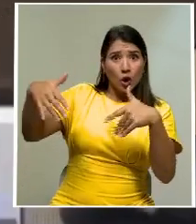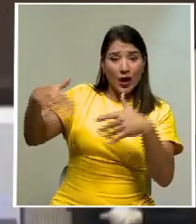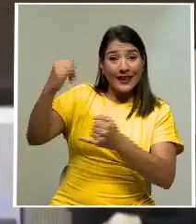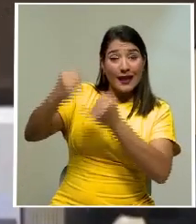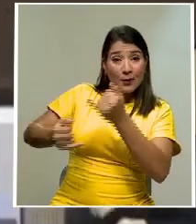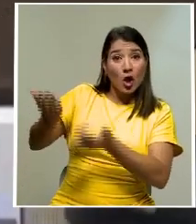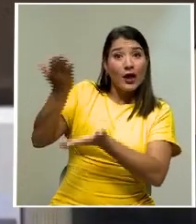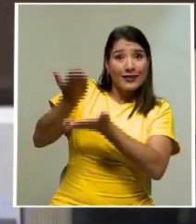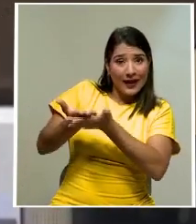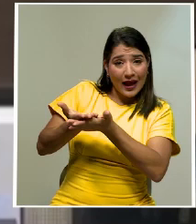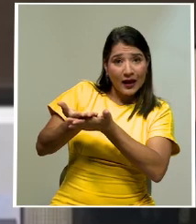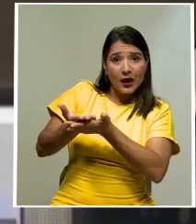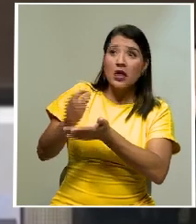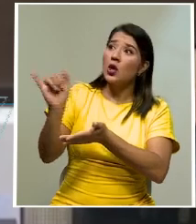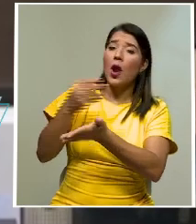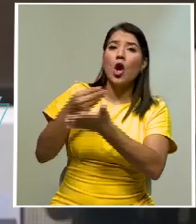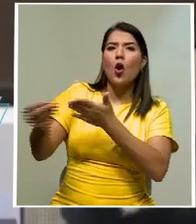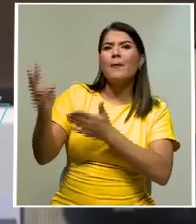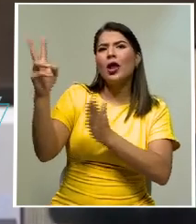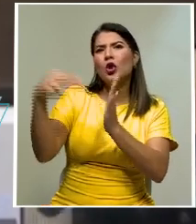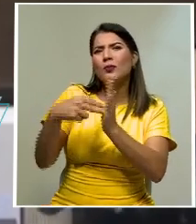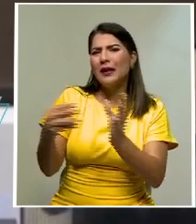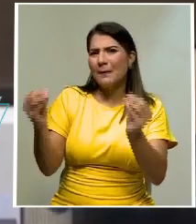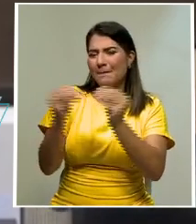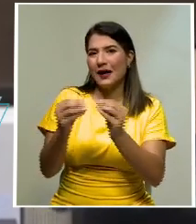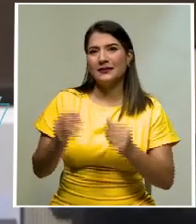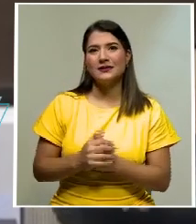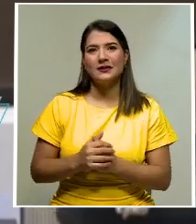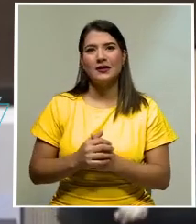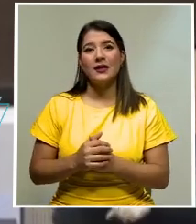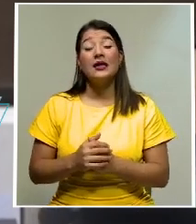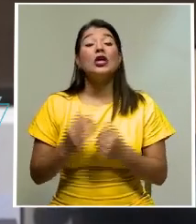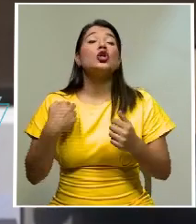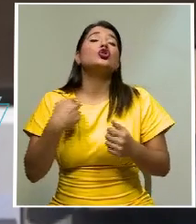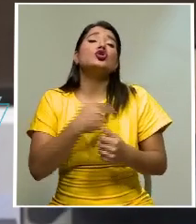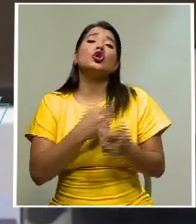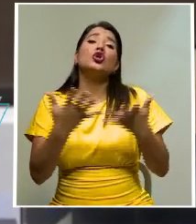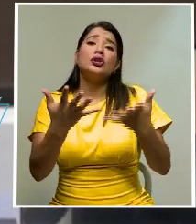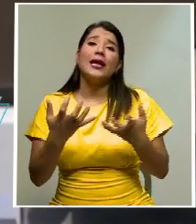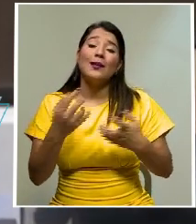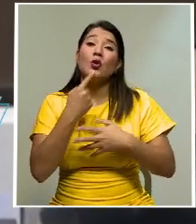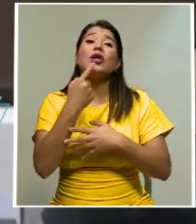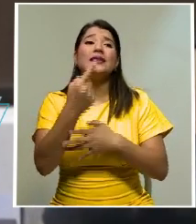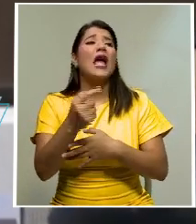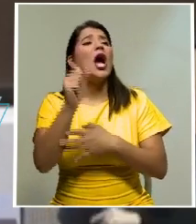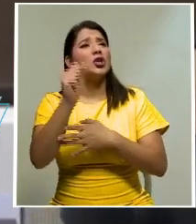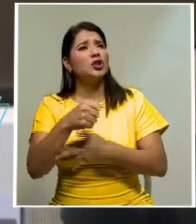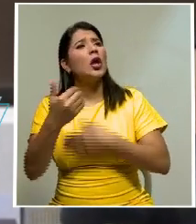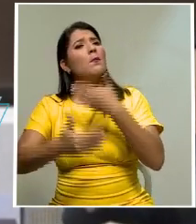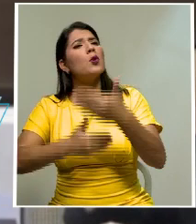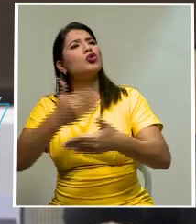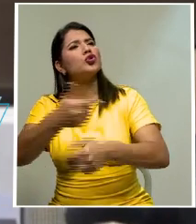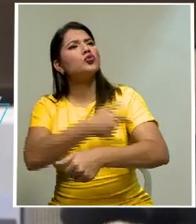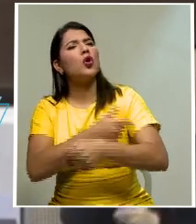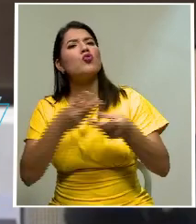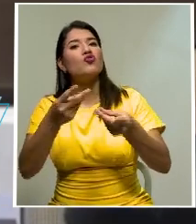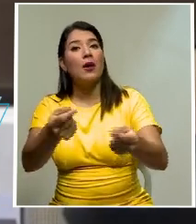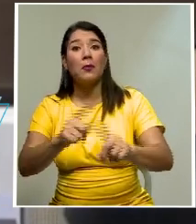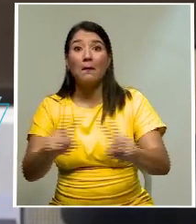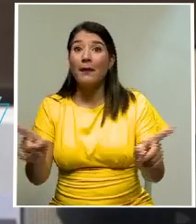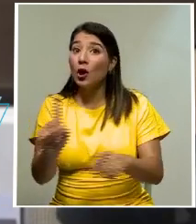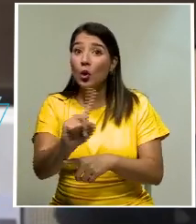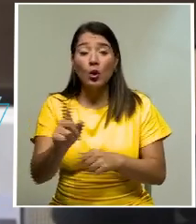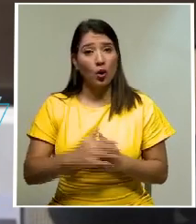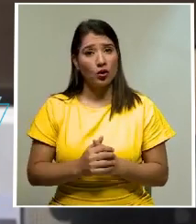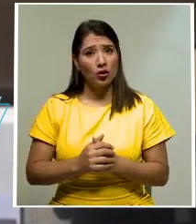es que podríamos ser optimistas y decir que el proceso va rápido, pero no es así. Y es ahí donde quiero hacer el llamado a conformar un frente común